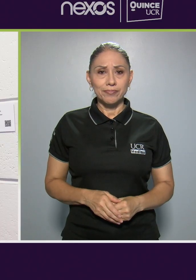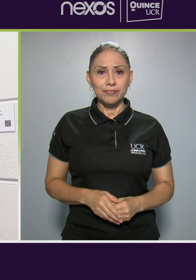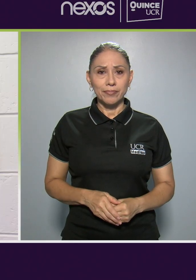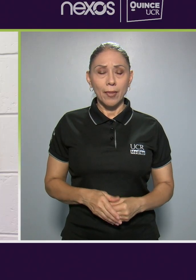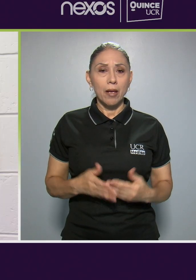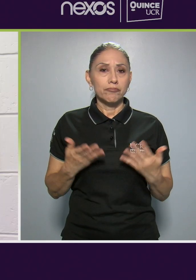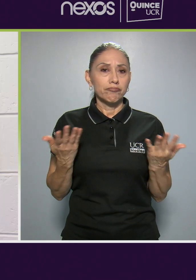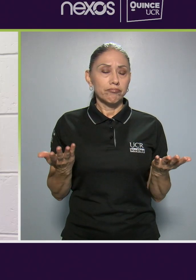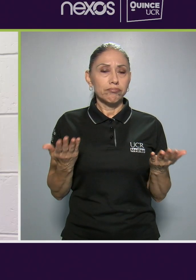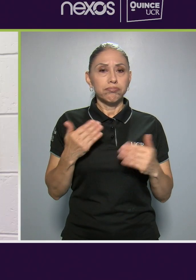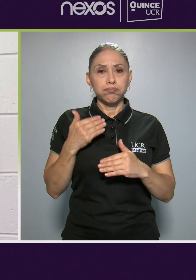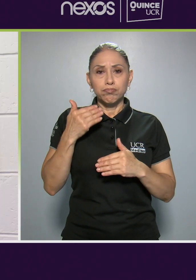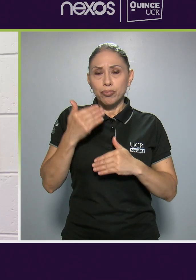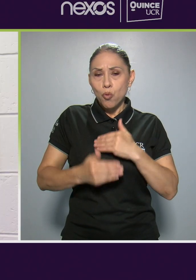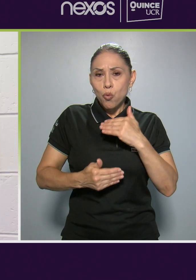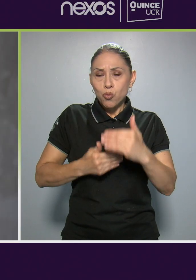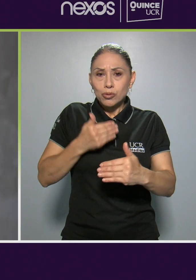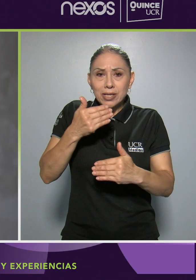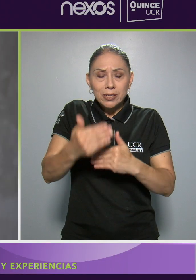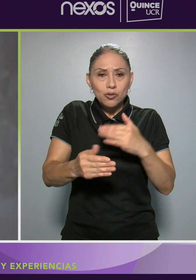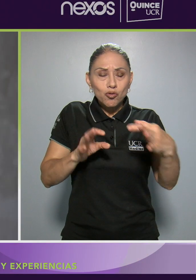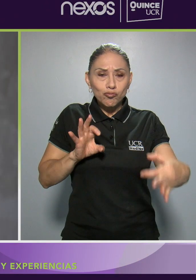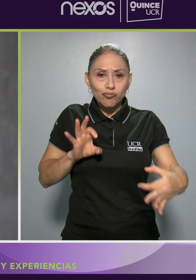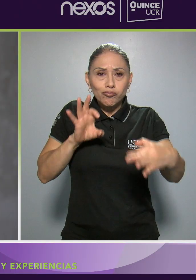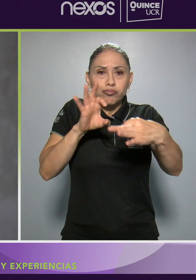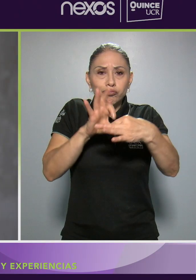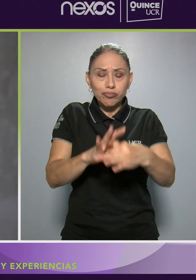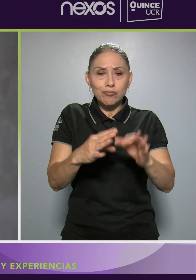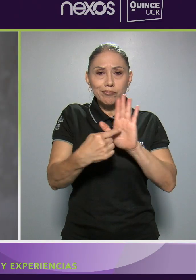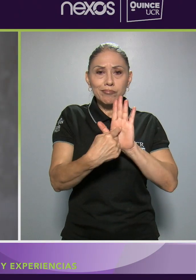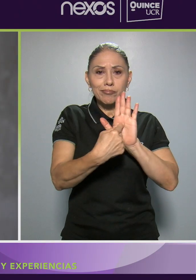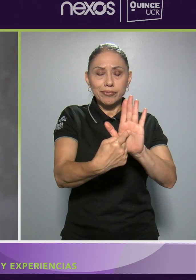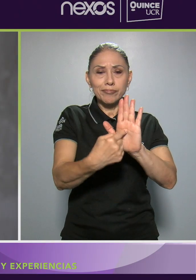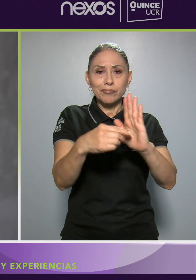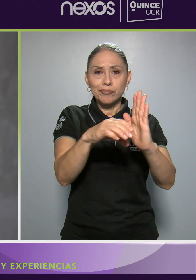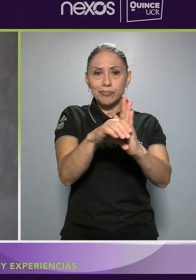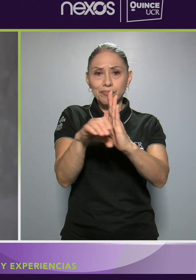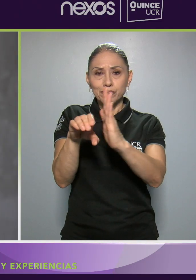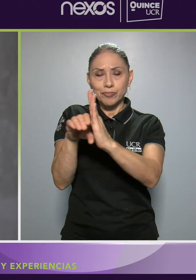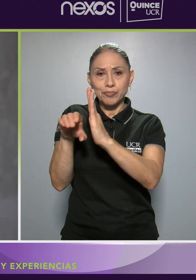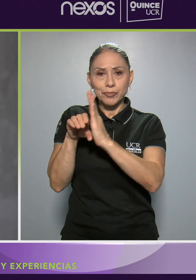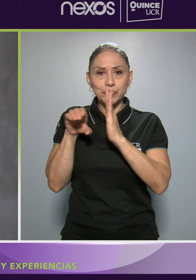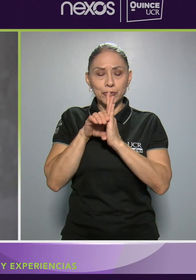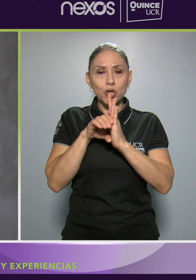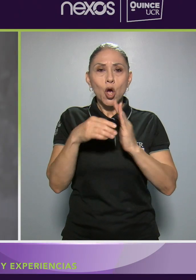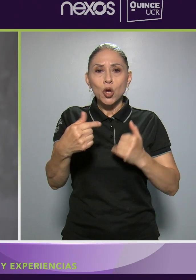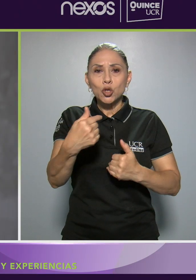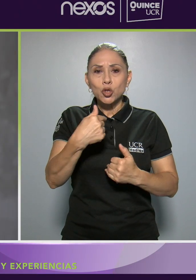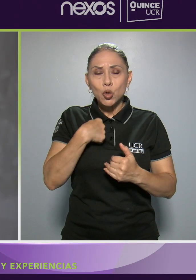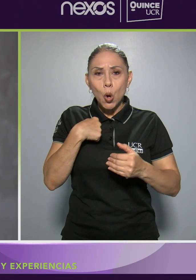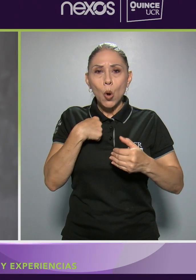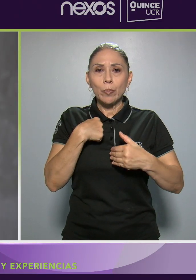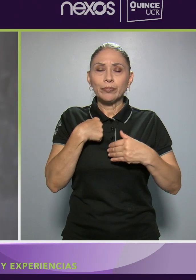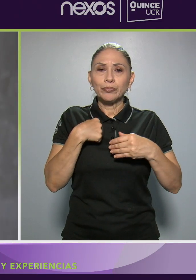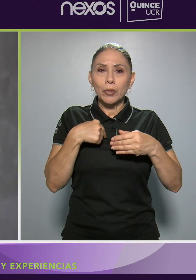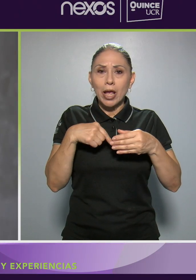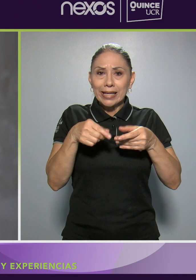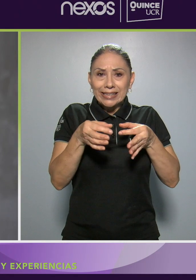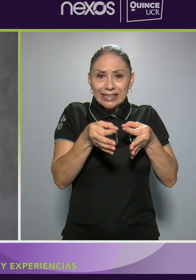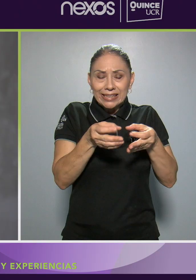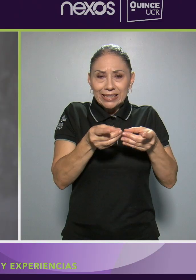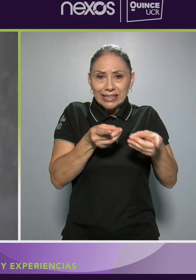el proceso referente a la exposición fotográfica, yo hice las descripciones de